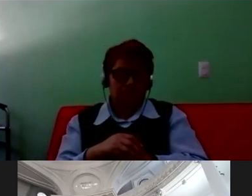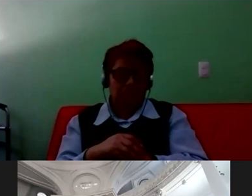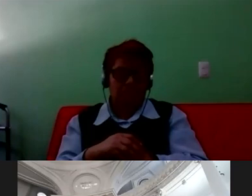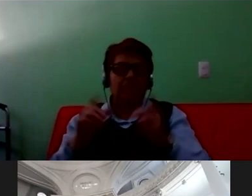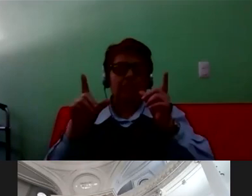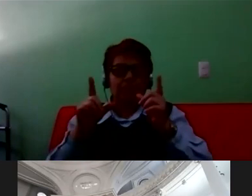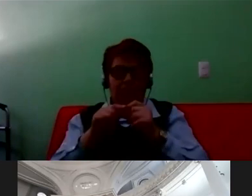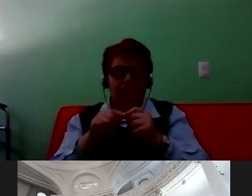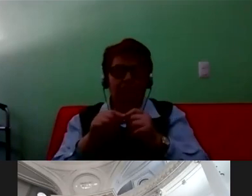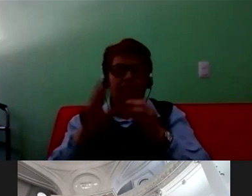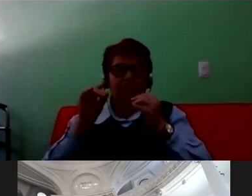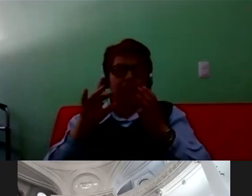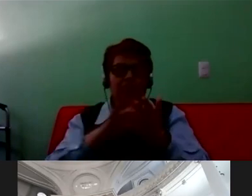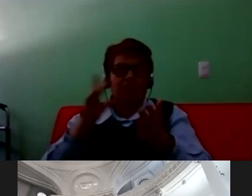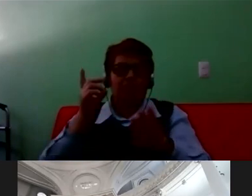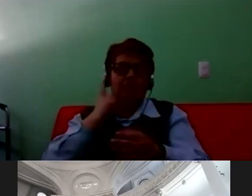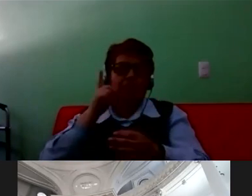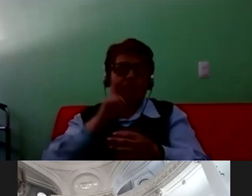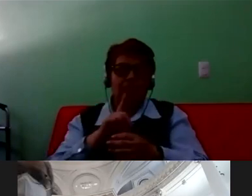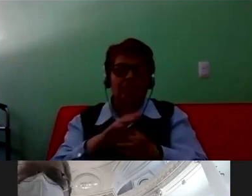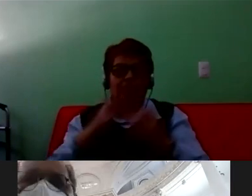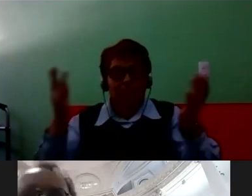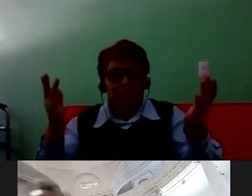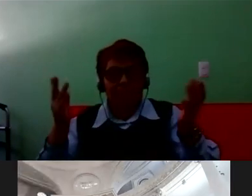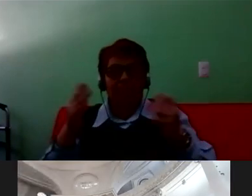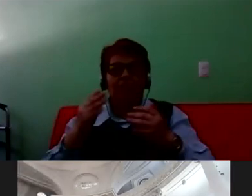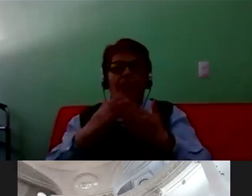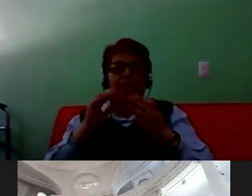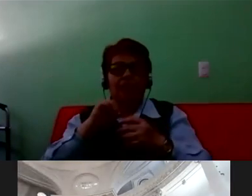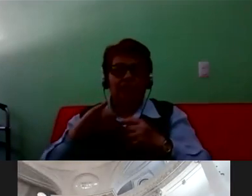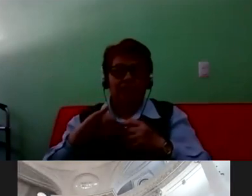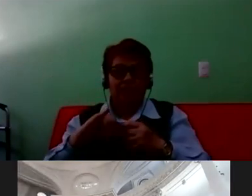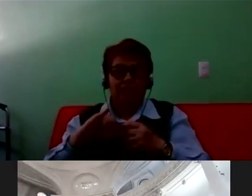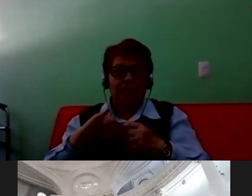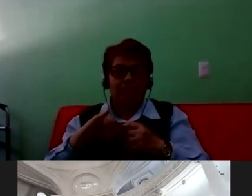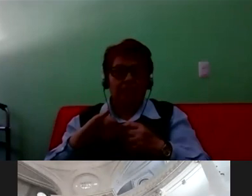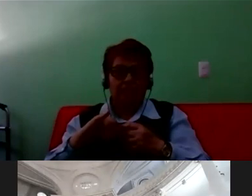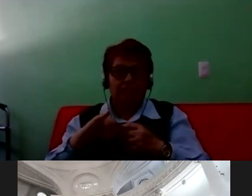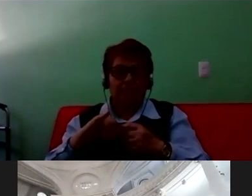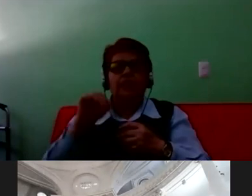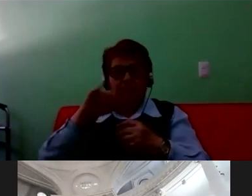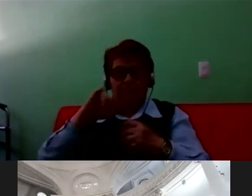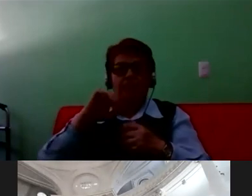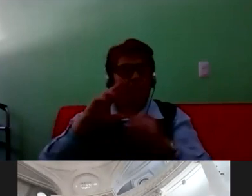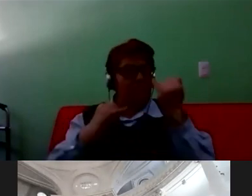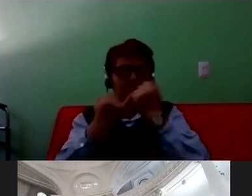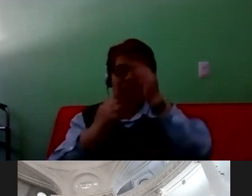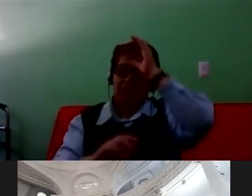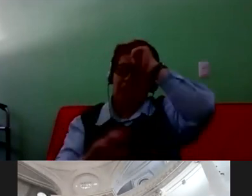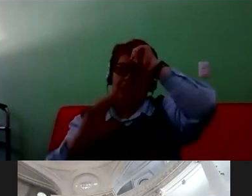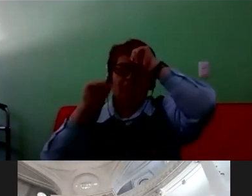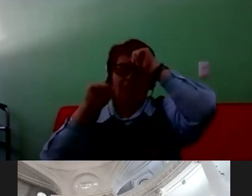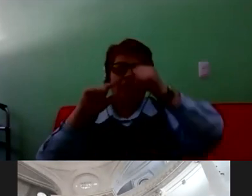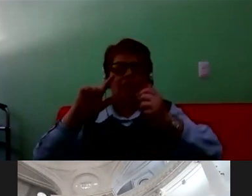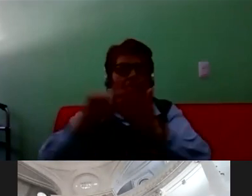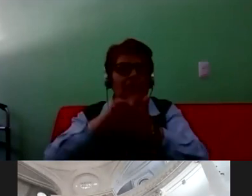Muchas gracias, diputada. Bueno, ahora sí me permiten. Sí, yo coincido con los demás legisladores,